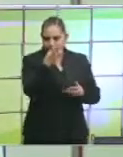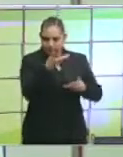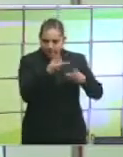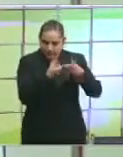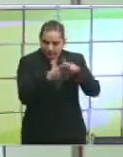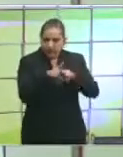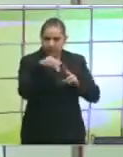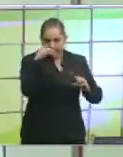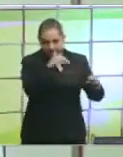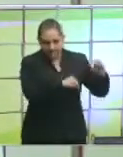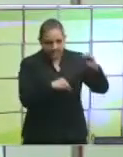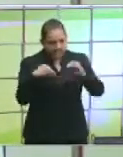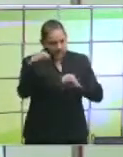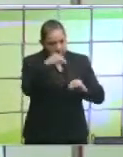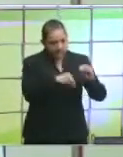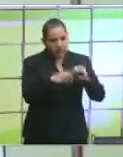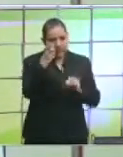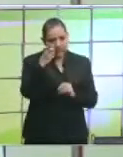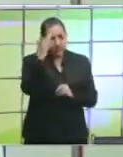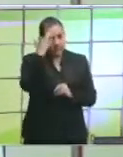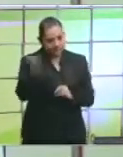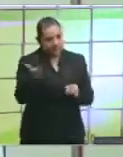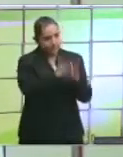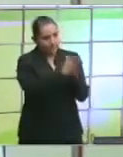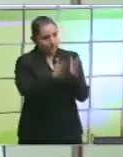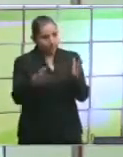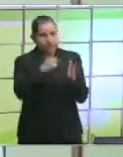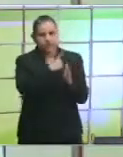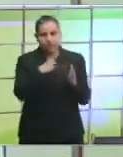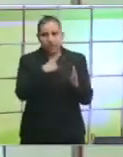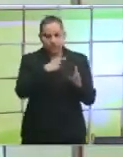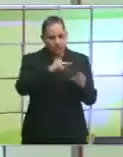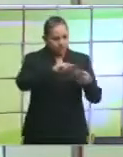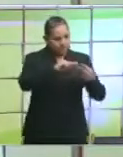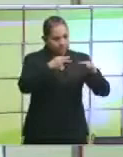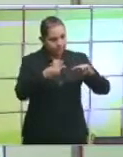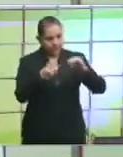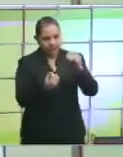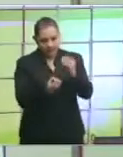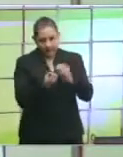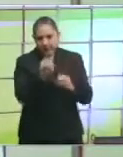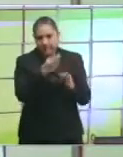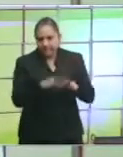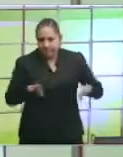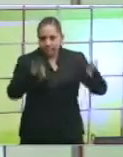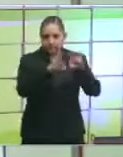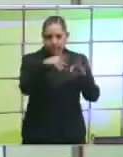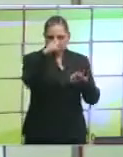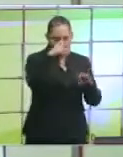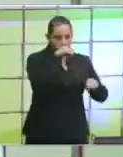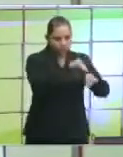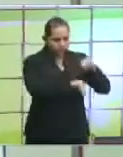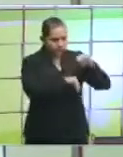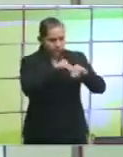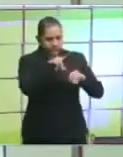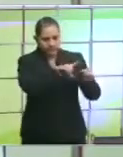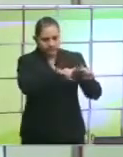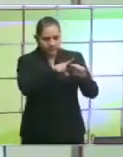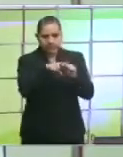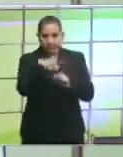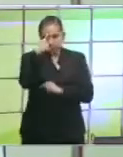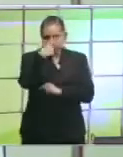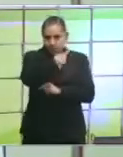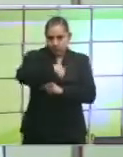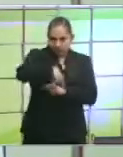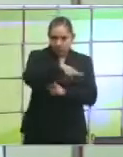deliberado de reinvención que yo creo que fue importantísimo en términos culturales para su reinvención como